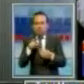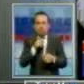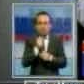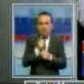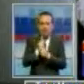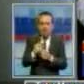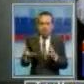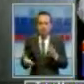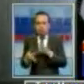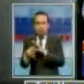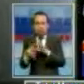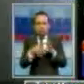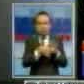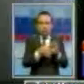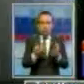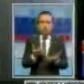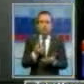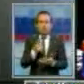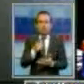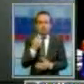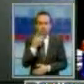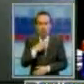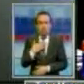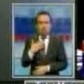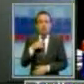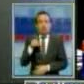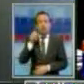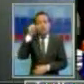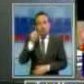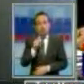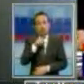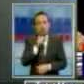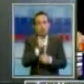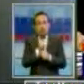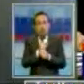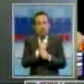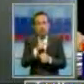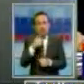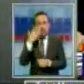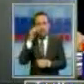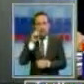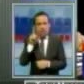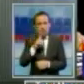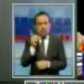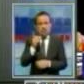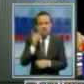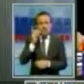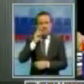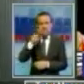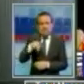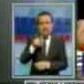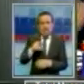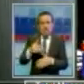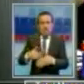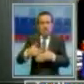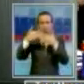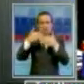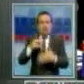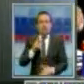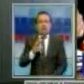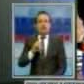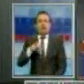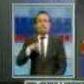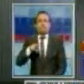no es para mí, esto es para todas las regiones de Chile. Cuando trabajó por Sebastián Piñera, ¿usted creía que Piñera era el modo de lograr un Patagonia sin represa, por ejemplo? Sí, porque ¿sí? Frey